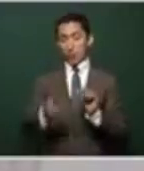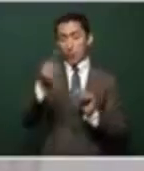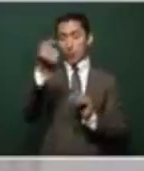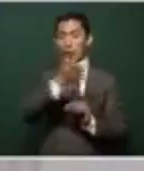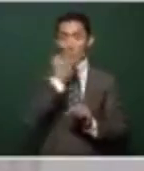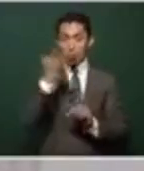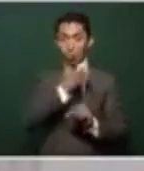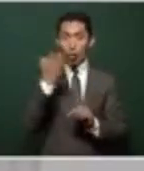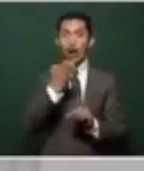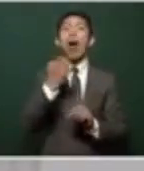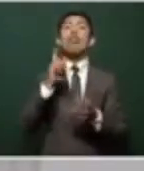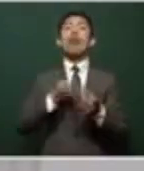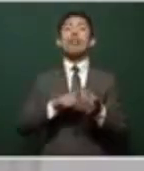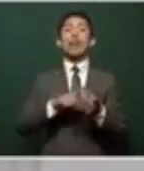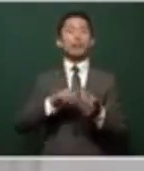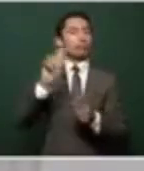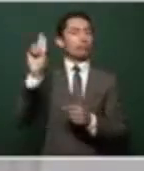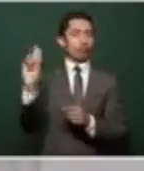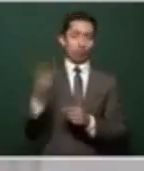Esto nunca se había